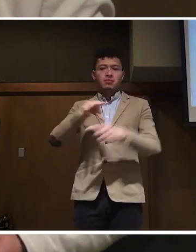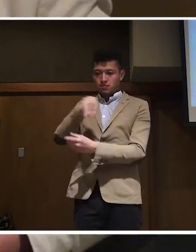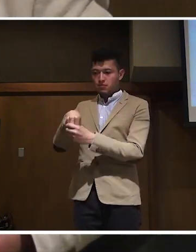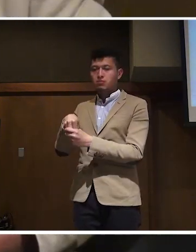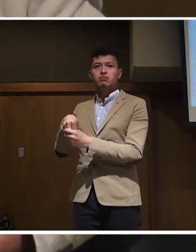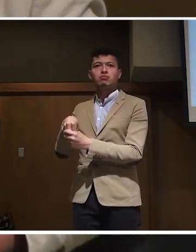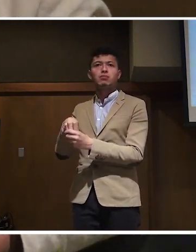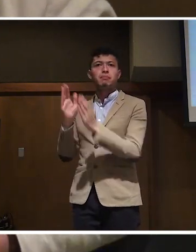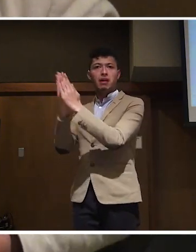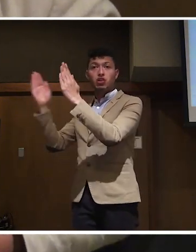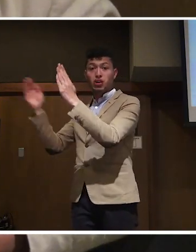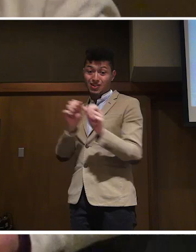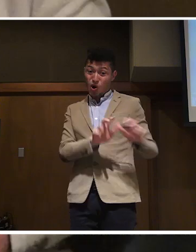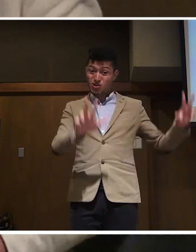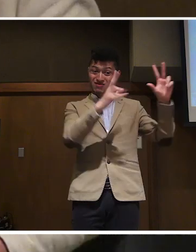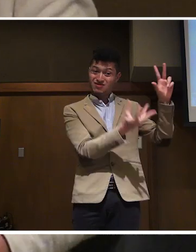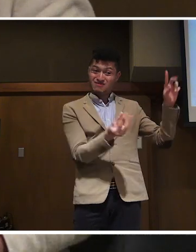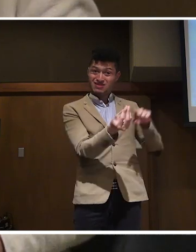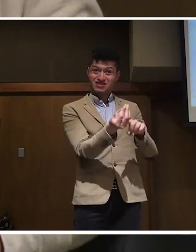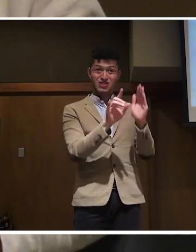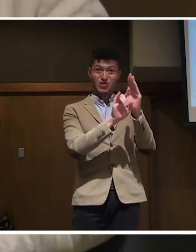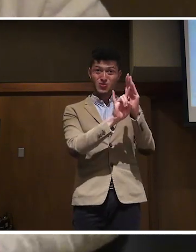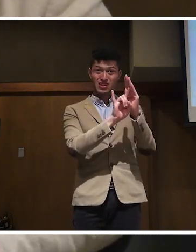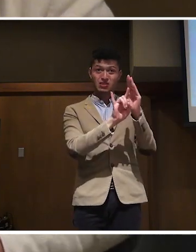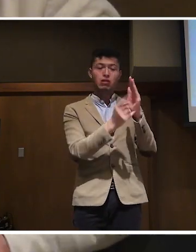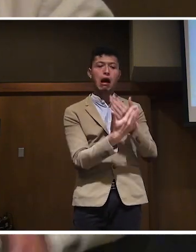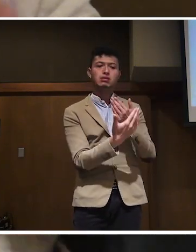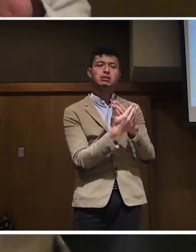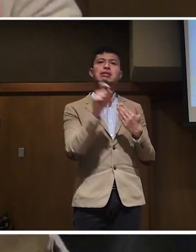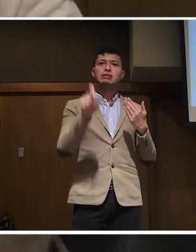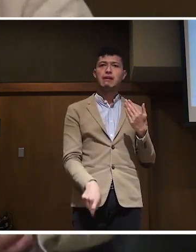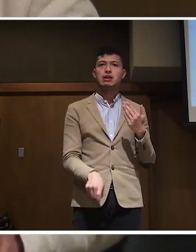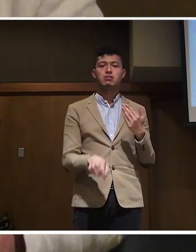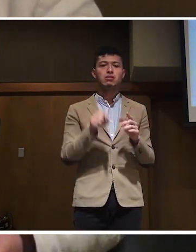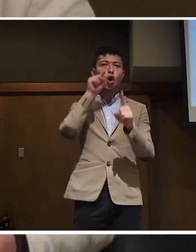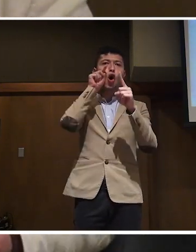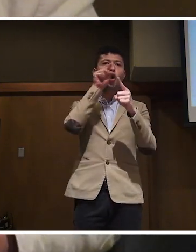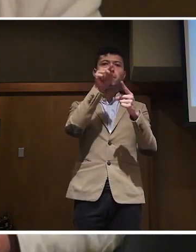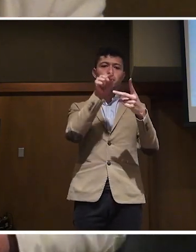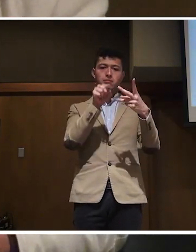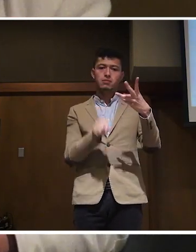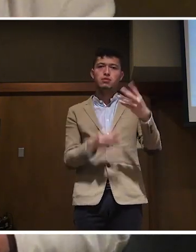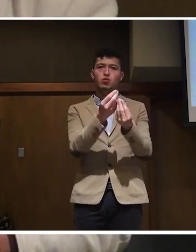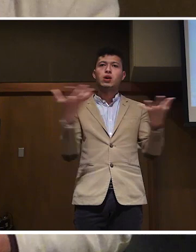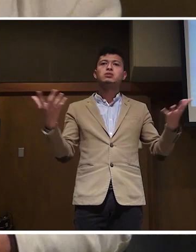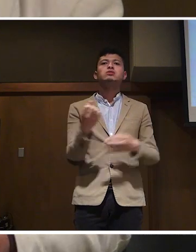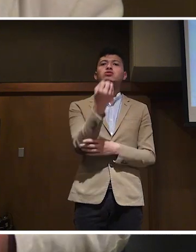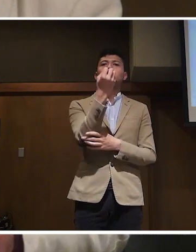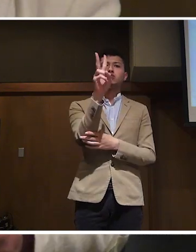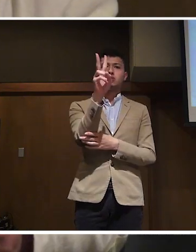según la UNESCO debe tener toda biblioteca pública, y voy a leer algunos solamente, son 12 objetivos muy